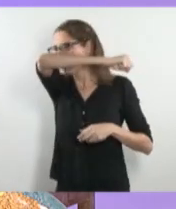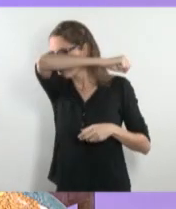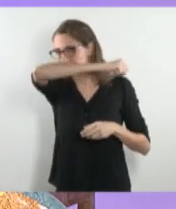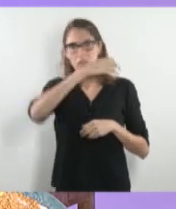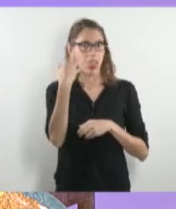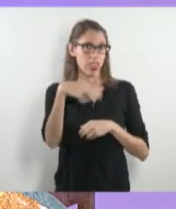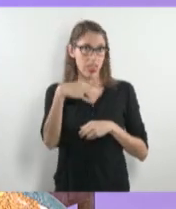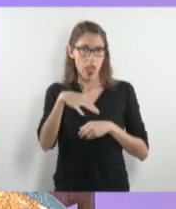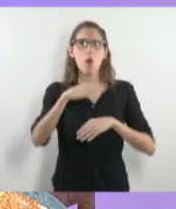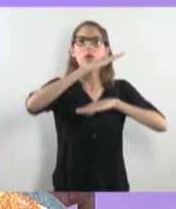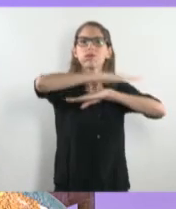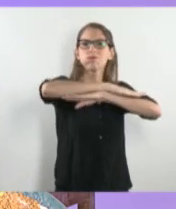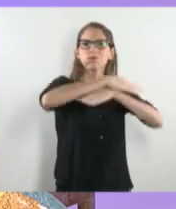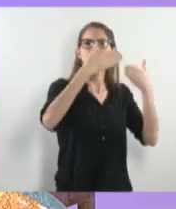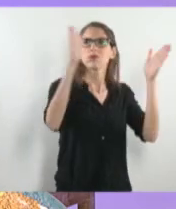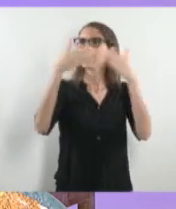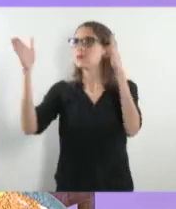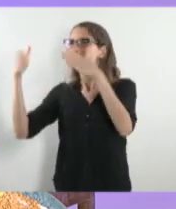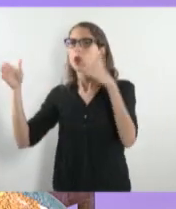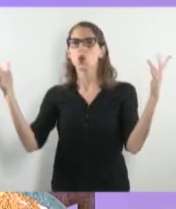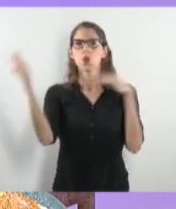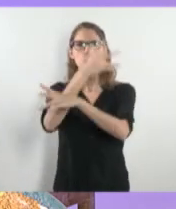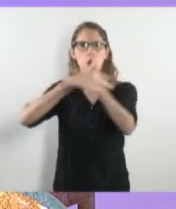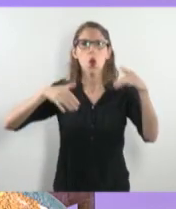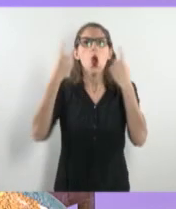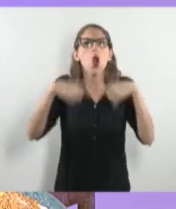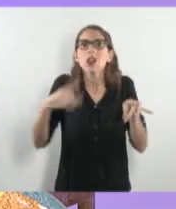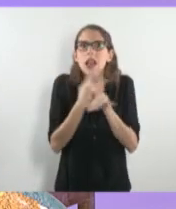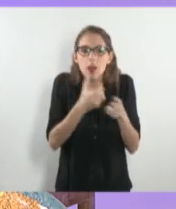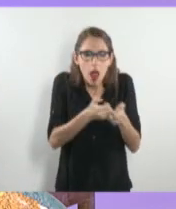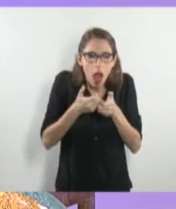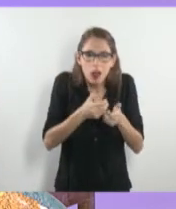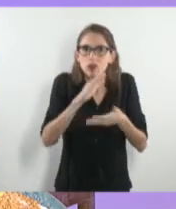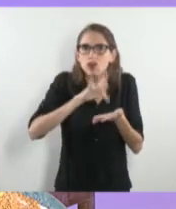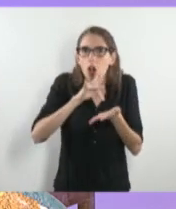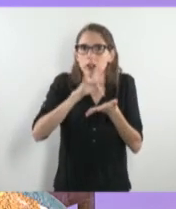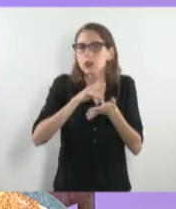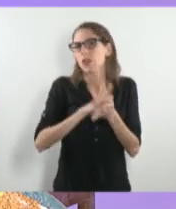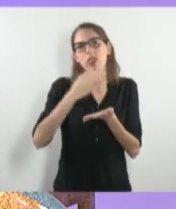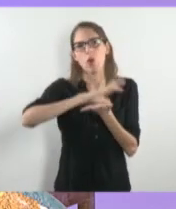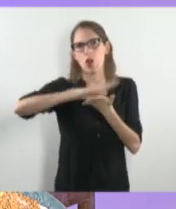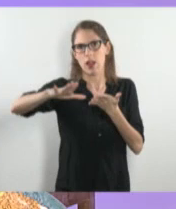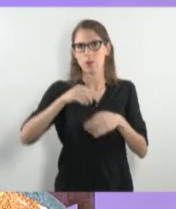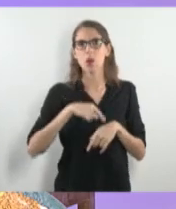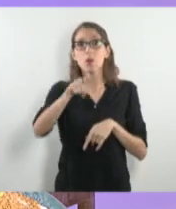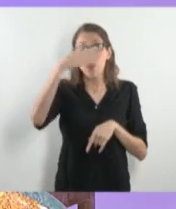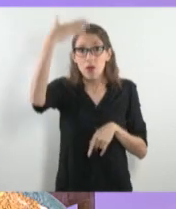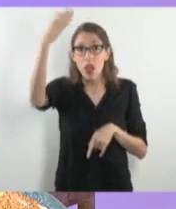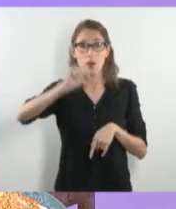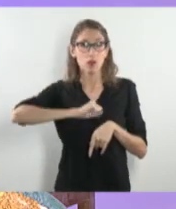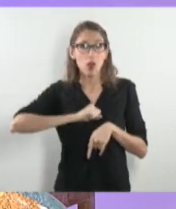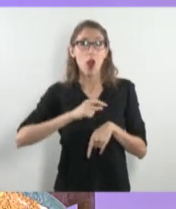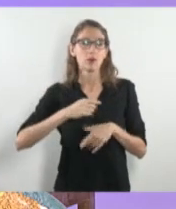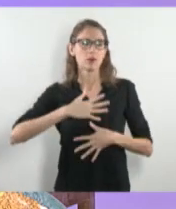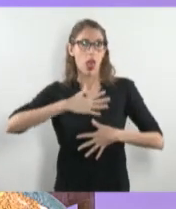codo. Ventilar los ambientes. Desinfectar los objetos que usás con frecuencia. Si tenés fiebre, tos o dificultad para respirar,